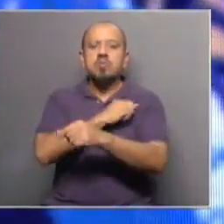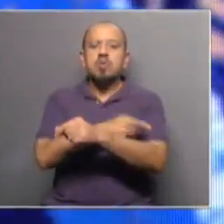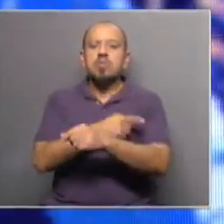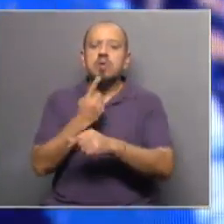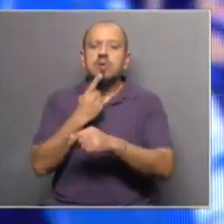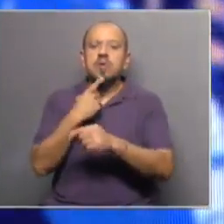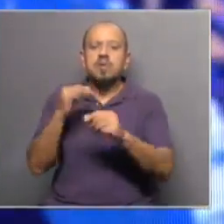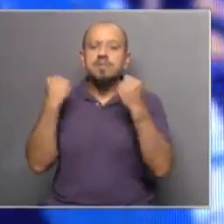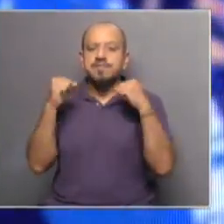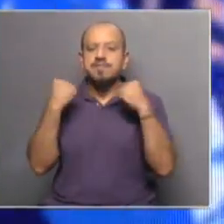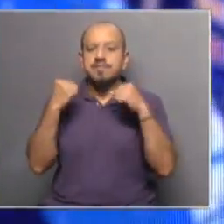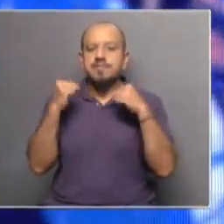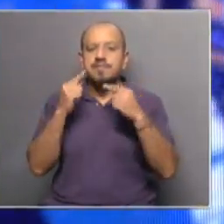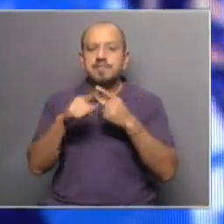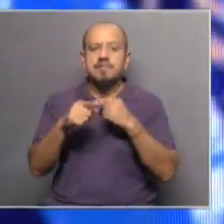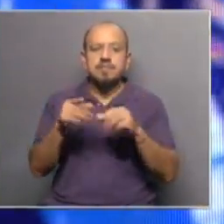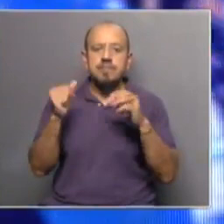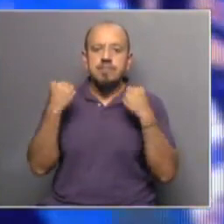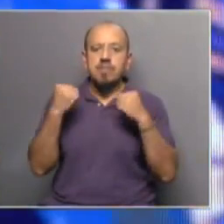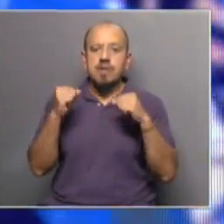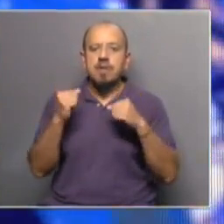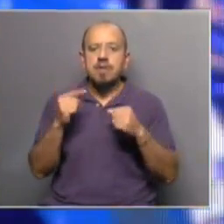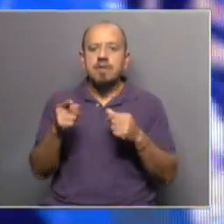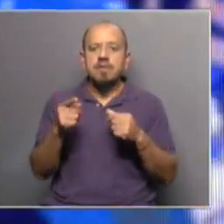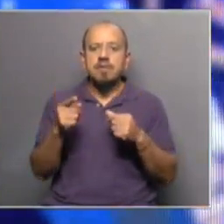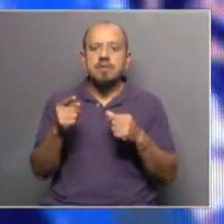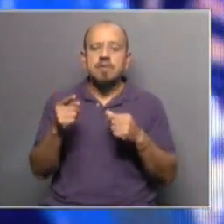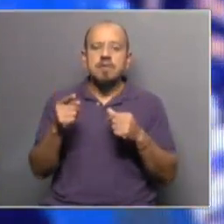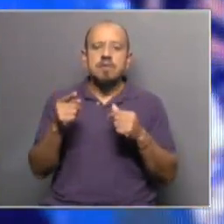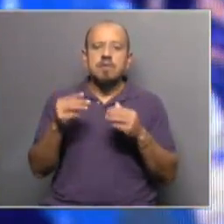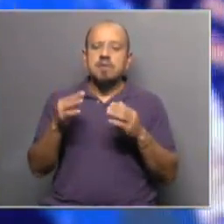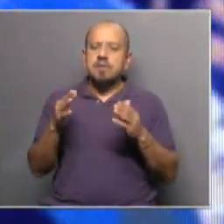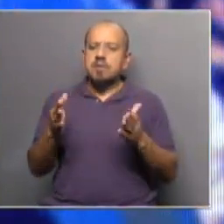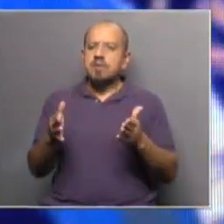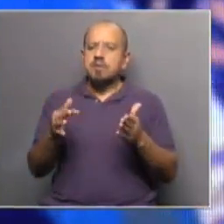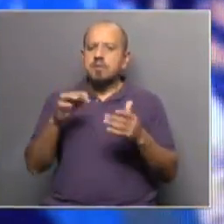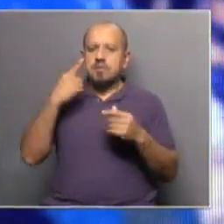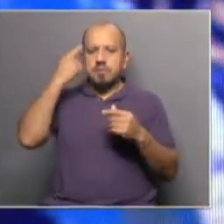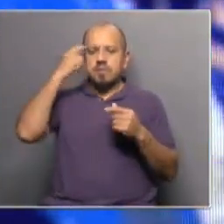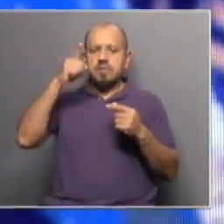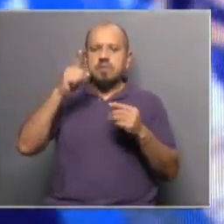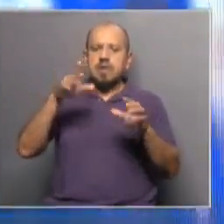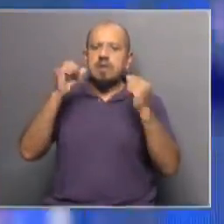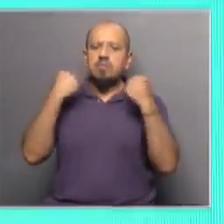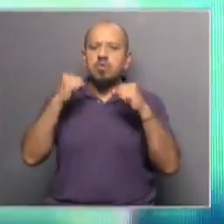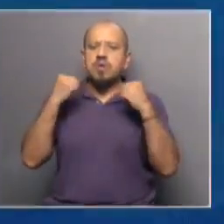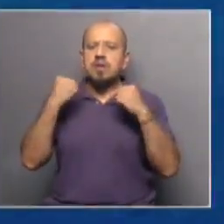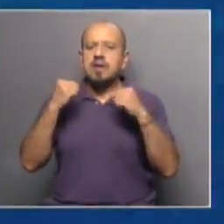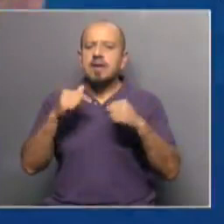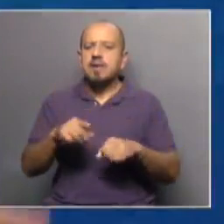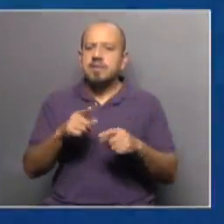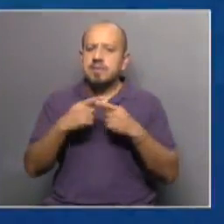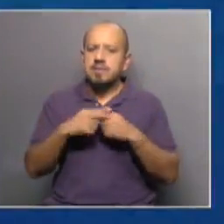deporte y con casos de deportistas que de alguna manera rompen con la idea de que el deportista es un engranaje dentro de